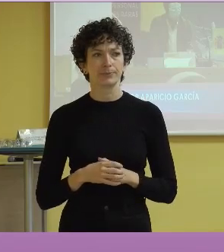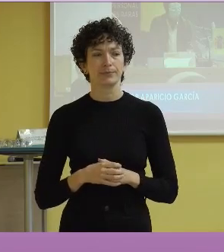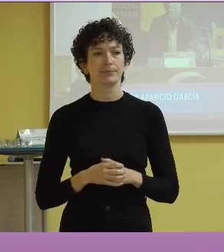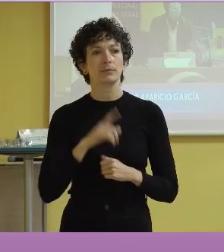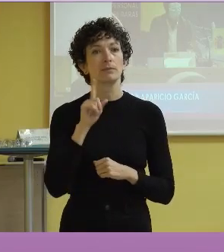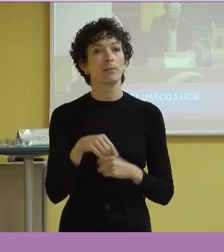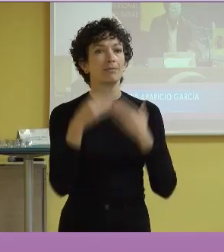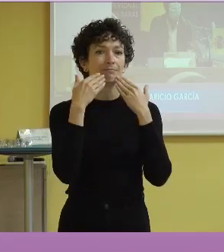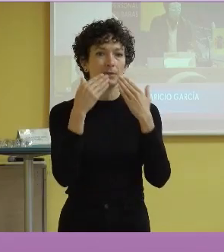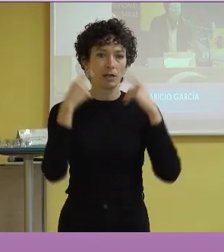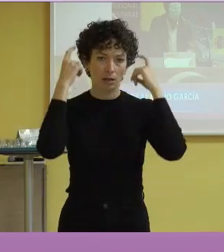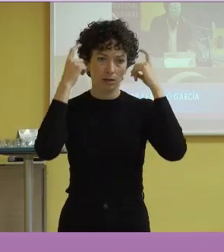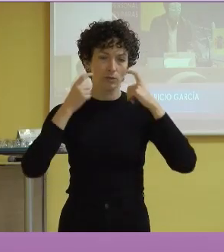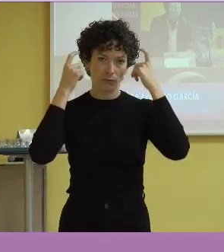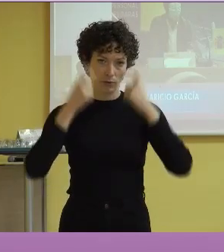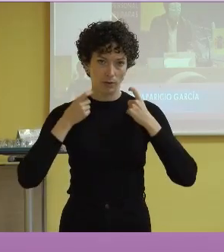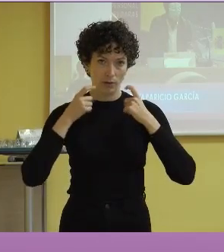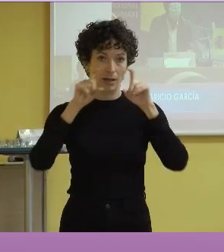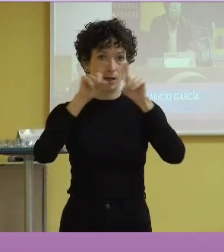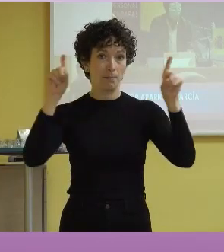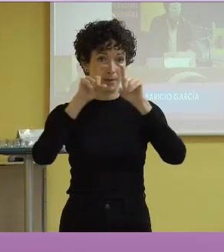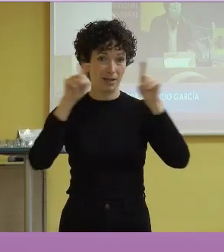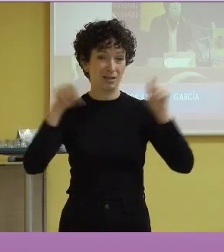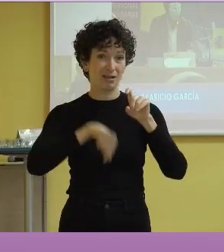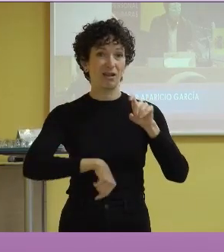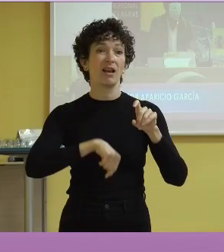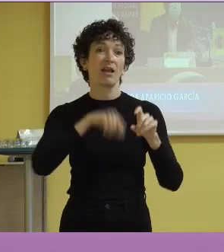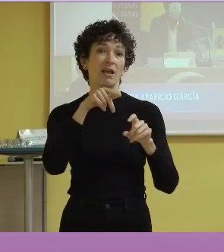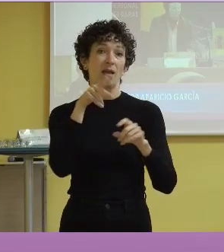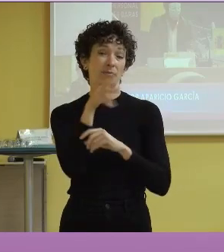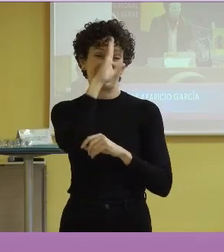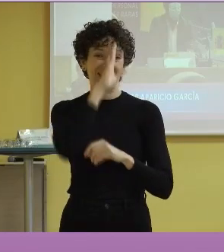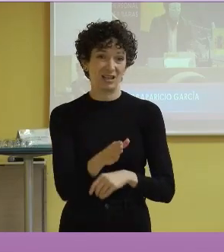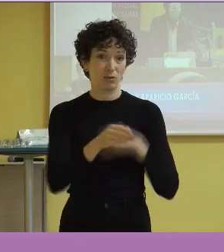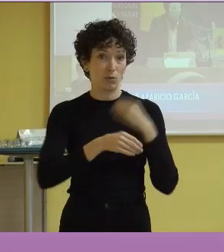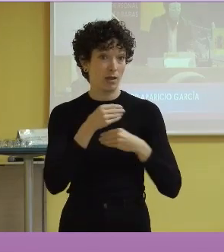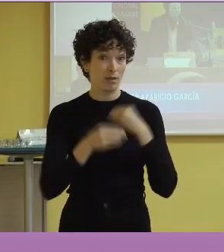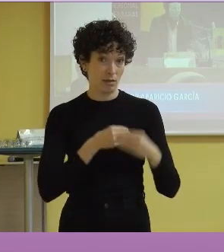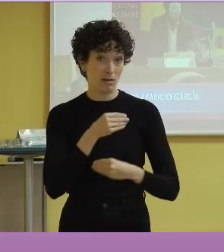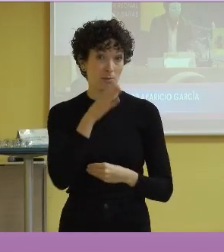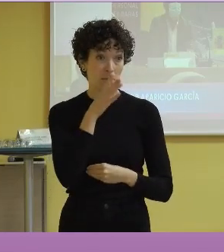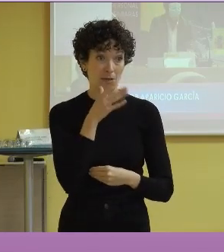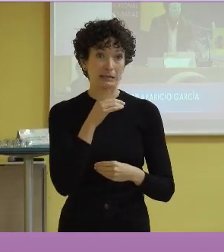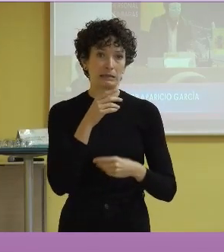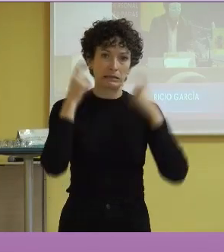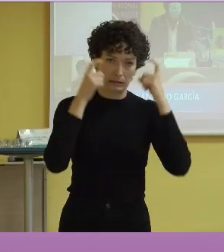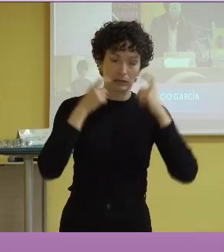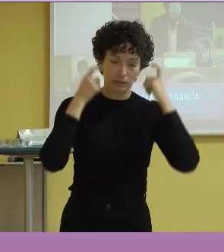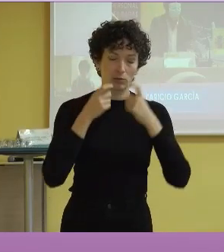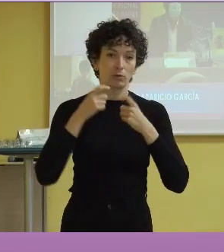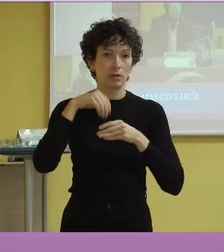Agradecer también el esfuerzo que hace la empresa que hace el streaming, que en este caso intentamos buscar dentro del